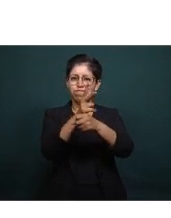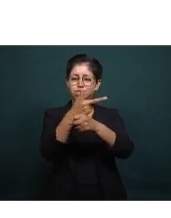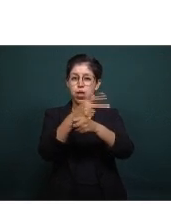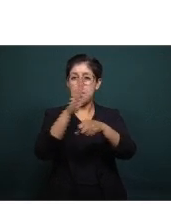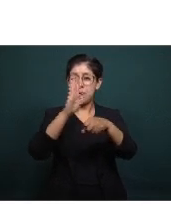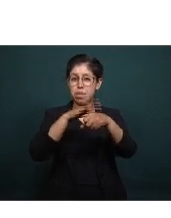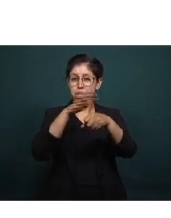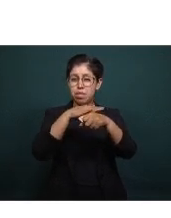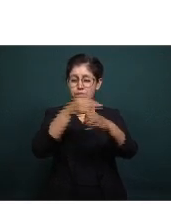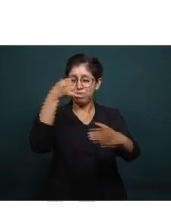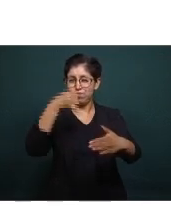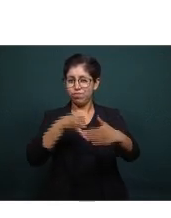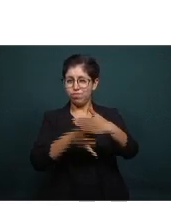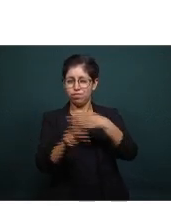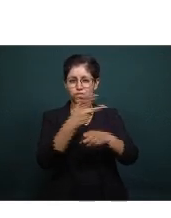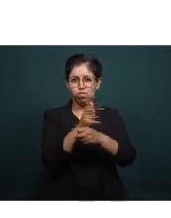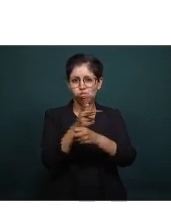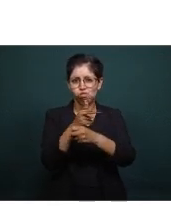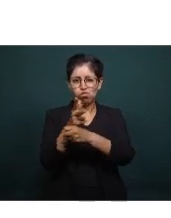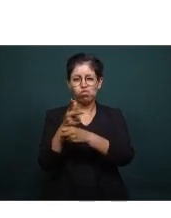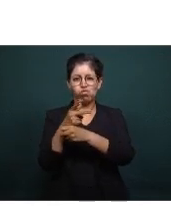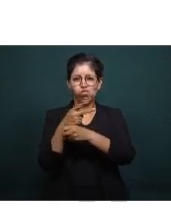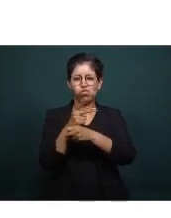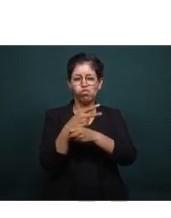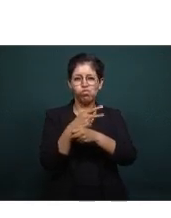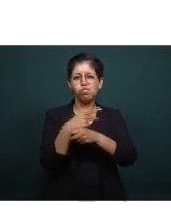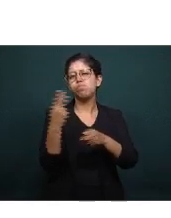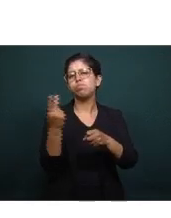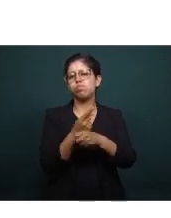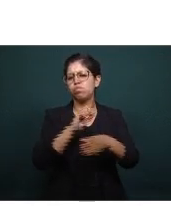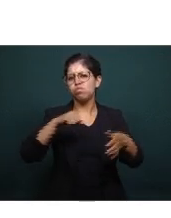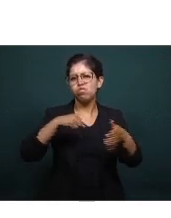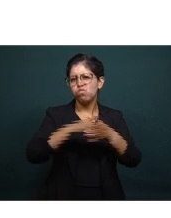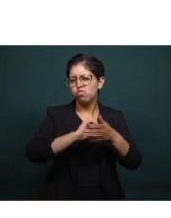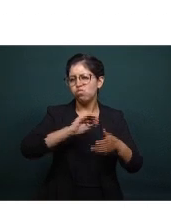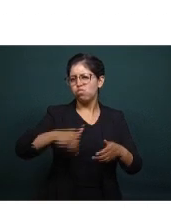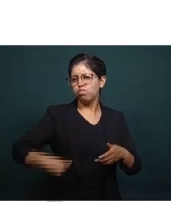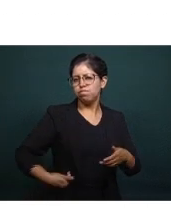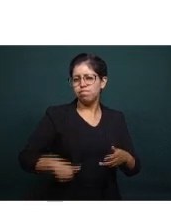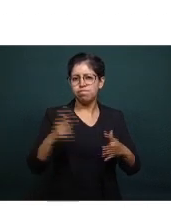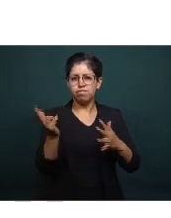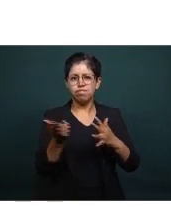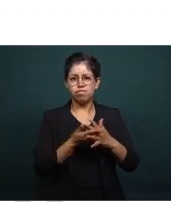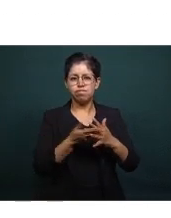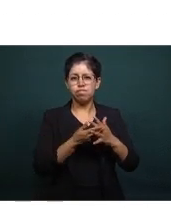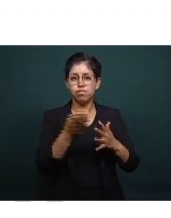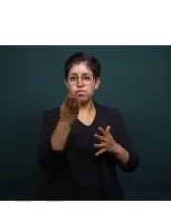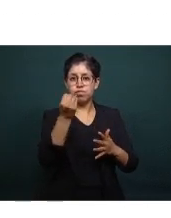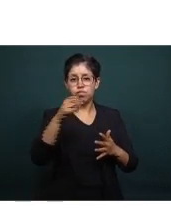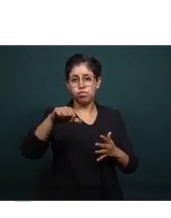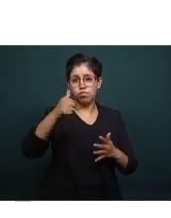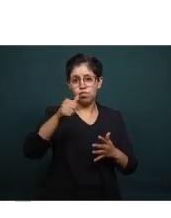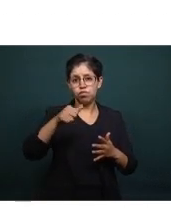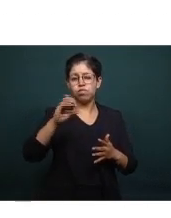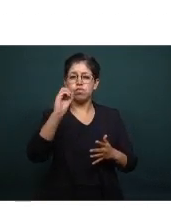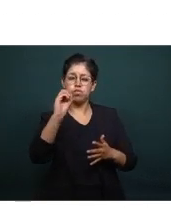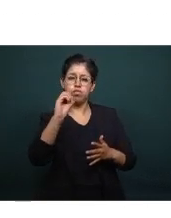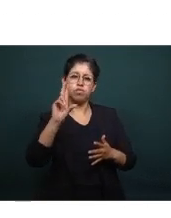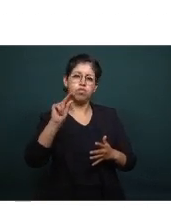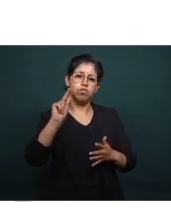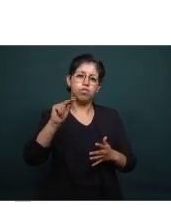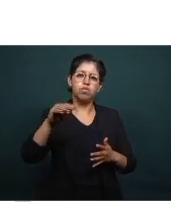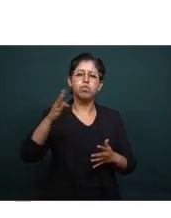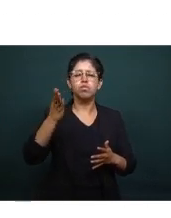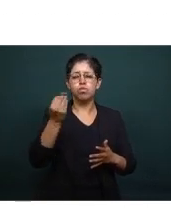análisis de los delitos y una capacidad de respuesta pronta. Los números del 911 y el 089 para la denuncia